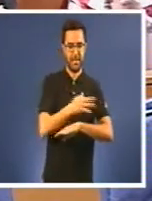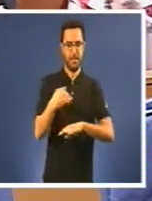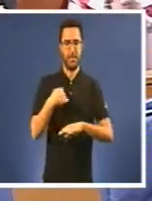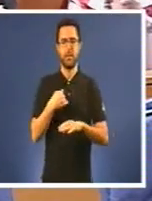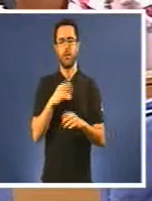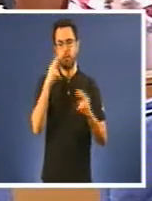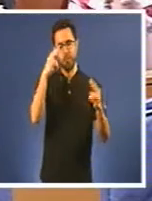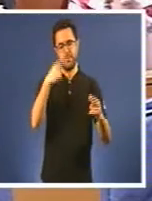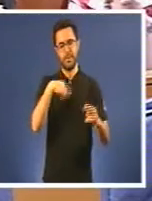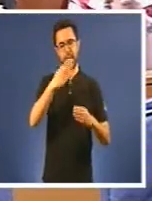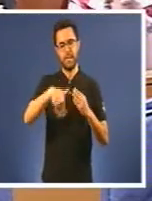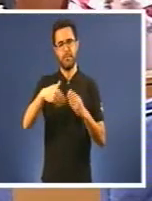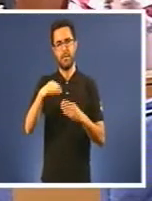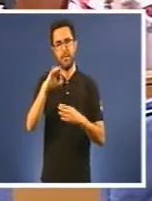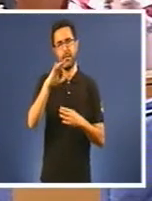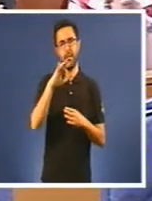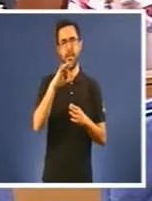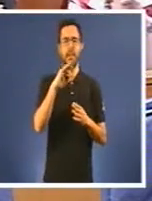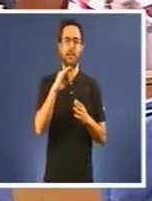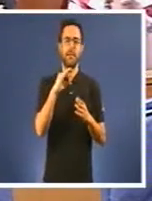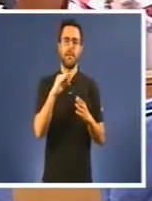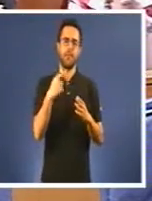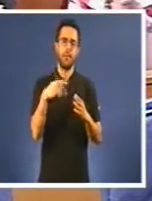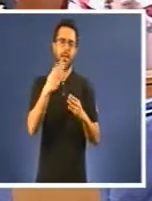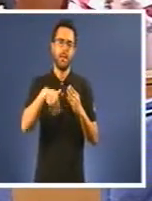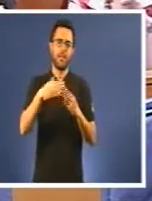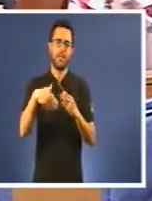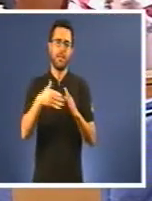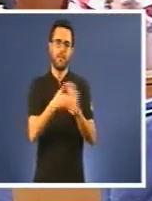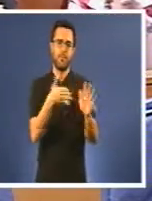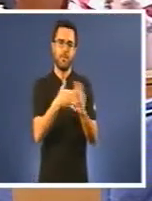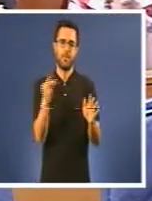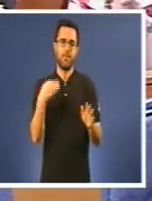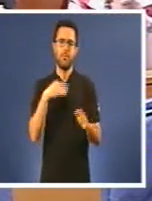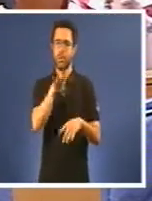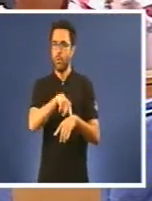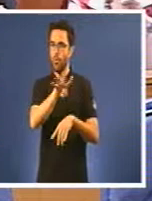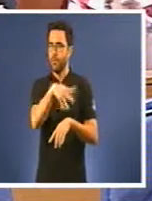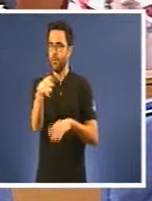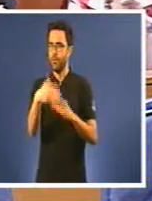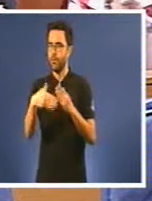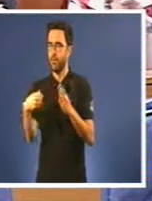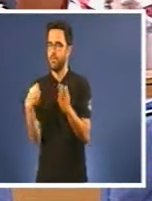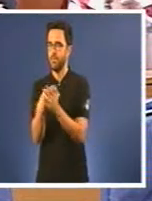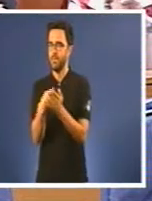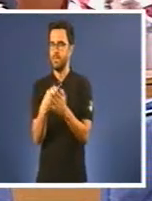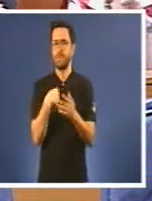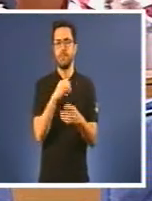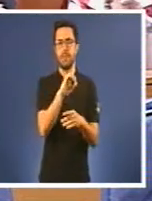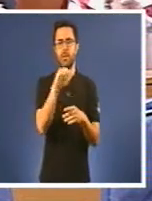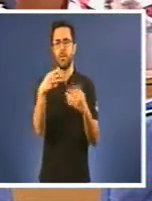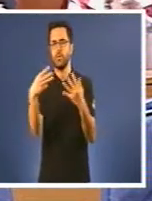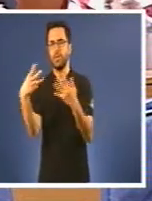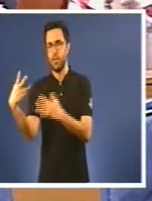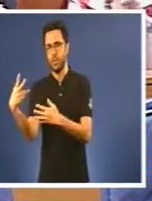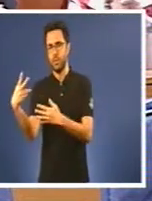150/151 y en el cuadro de velocidades máximas de la línea 082. Como causa coadyuvante, se apunta una